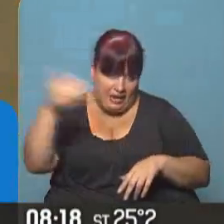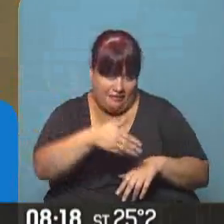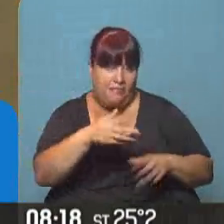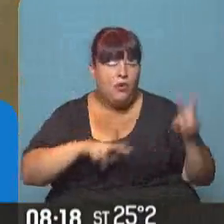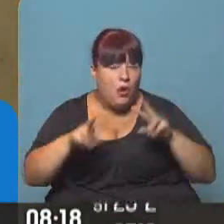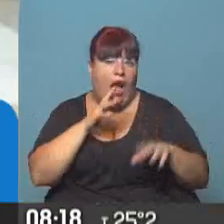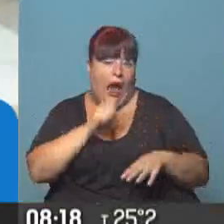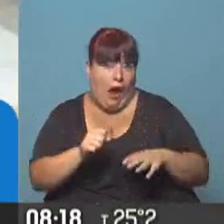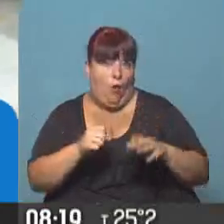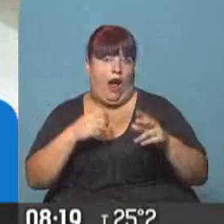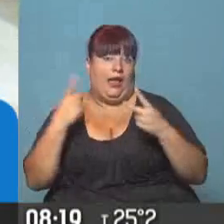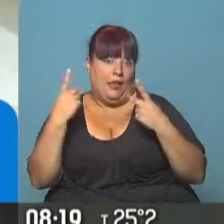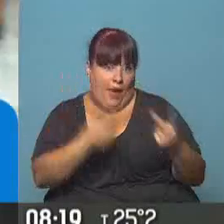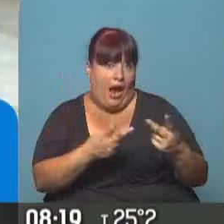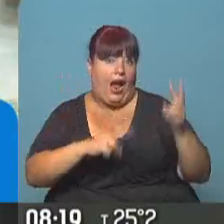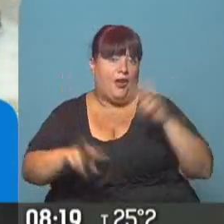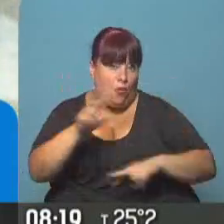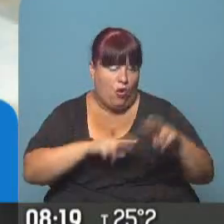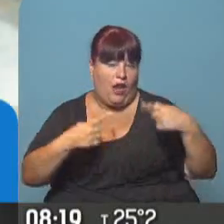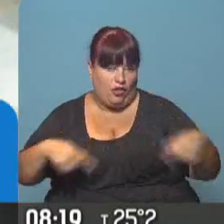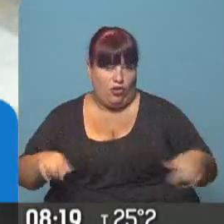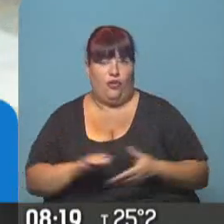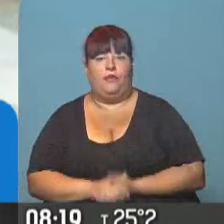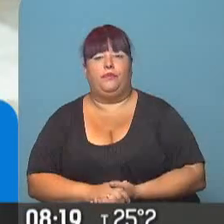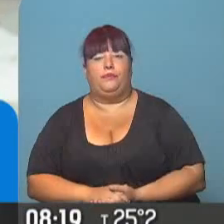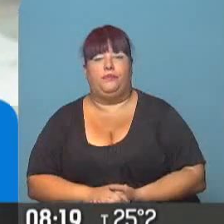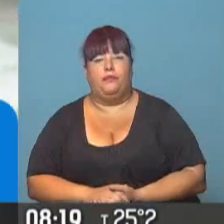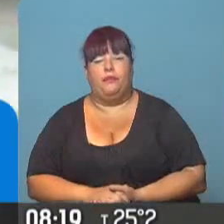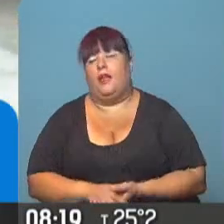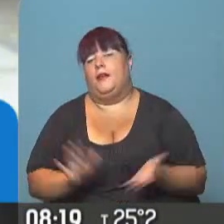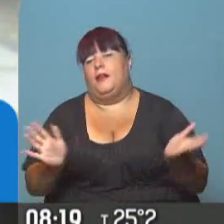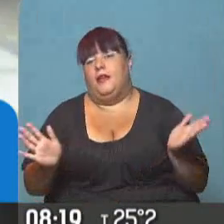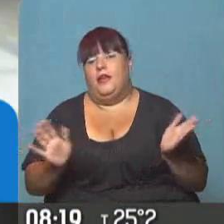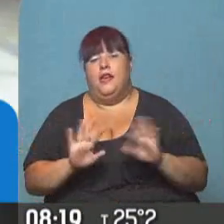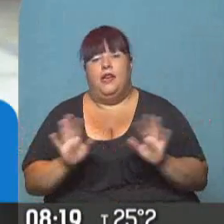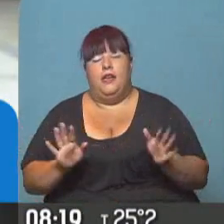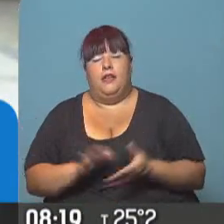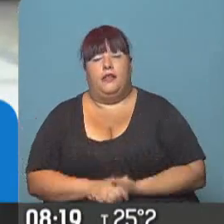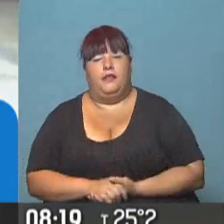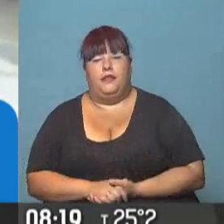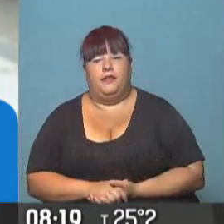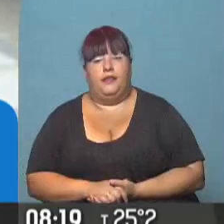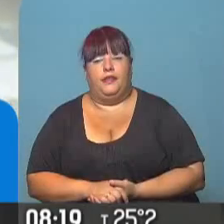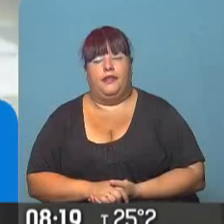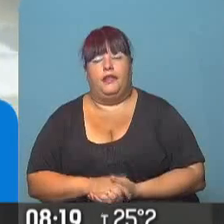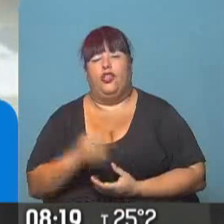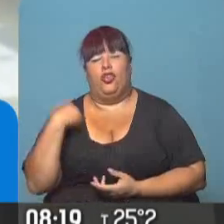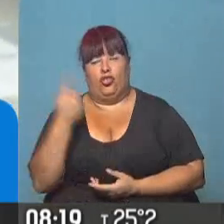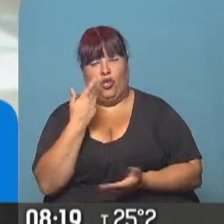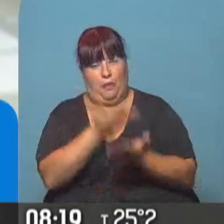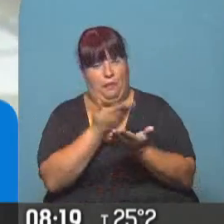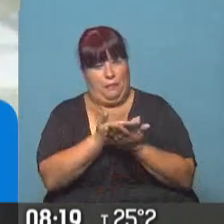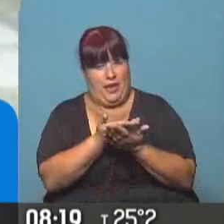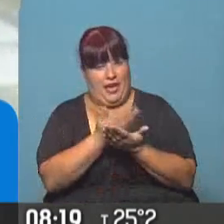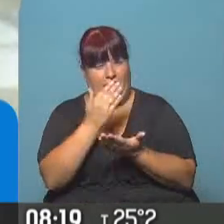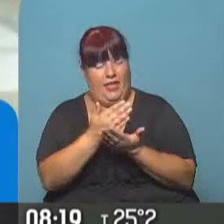puedan soportar la logística que implica venir a buscarlos, ¿no? Y bueno, que en los pedidos